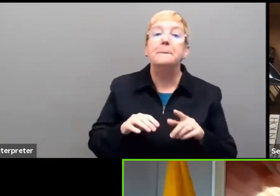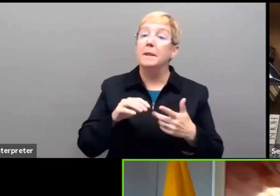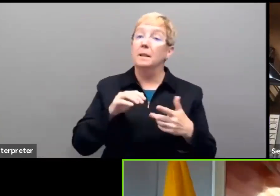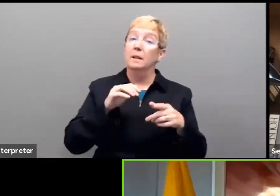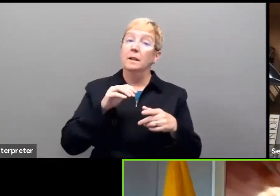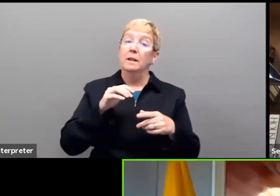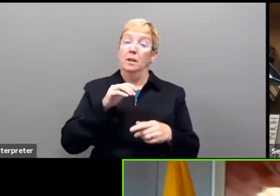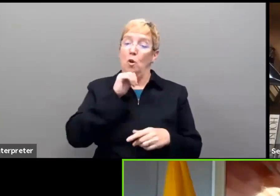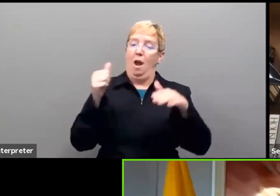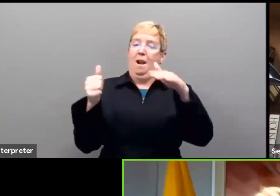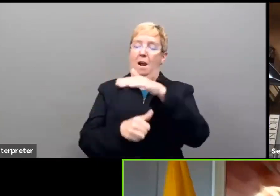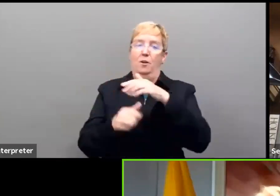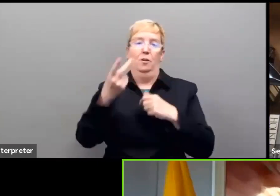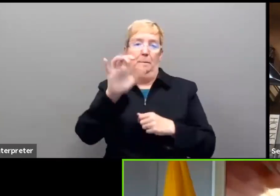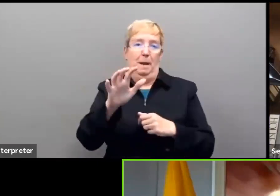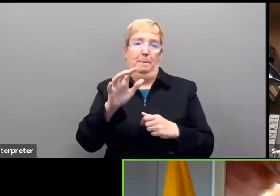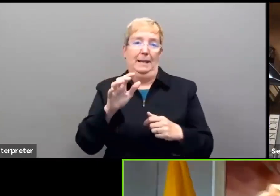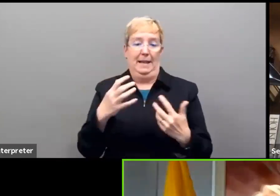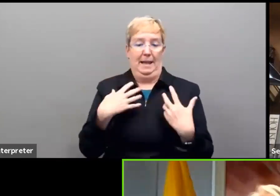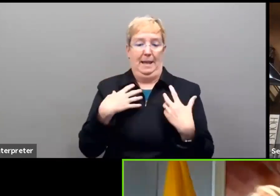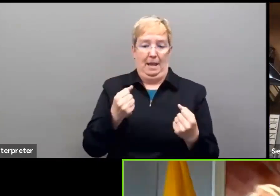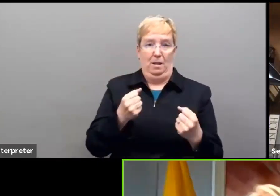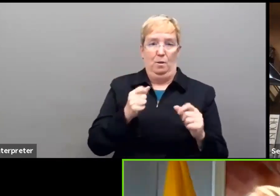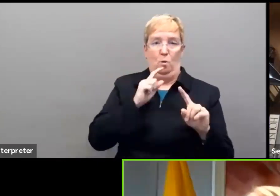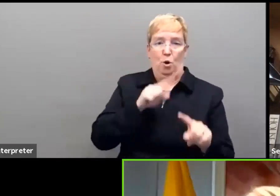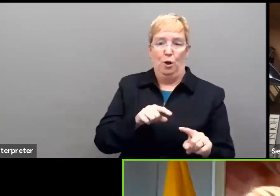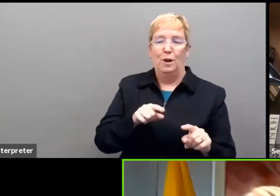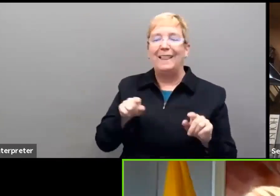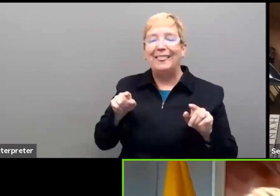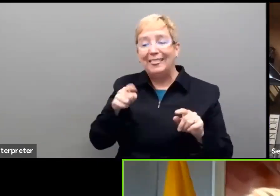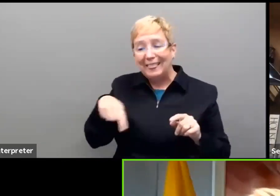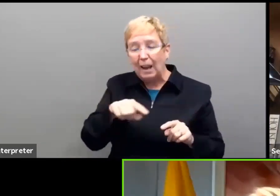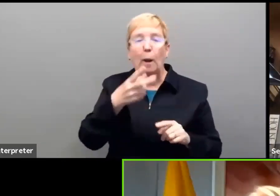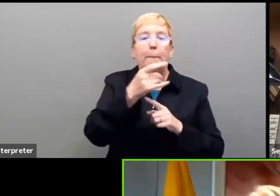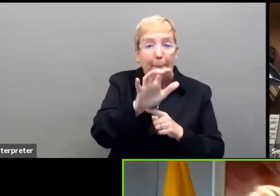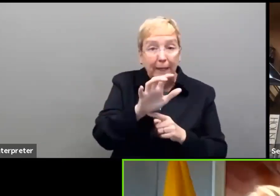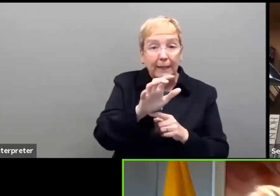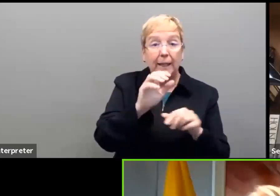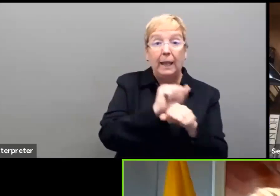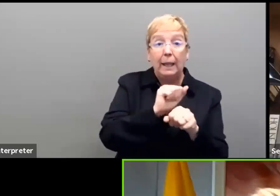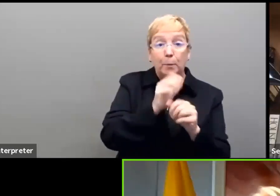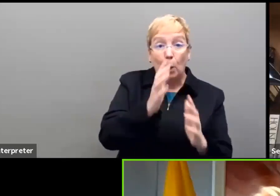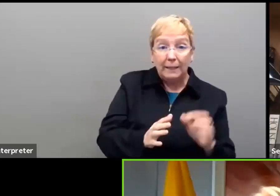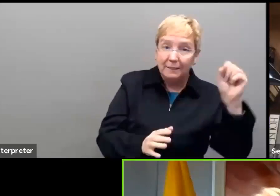sin cometer ya más errores. Gracias. Jeffrey Plant del Daily City Daily Press.